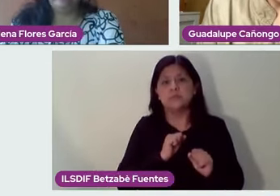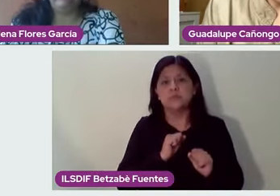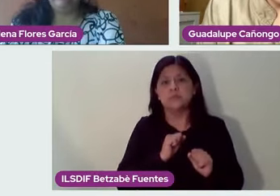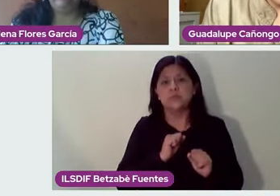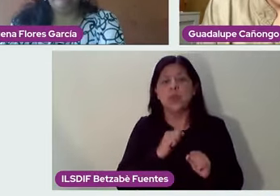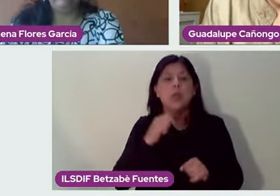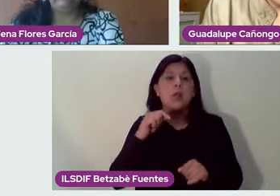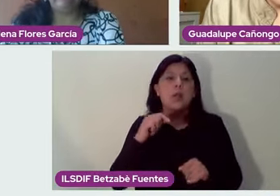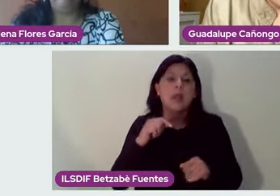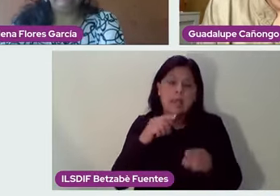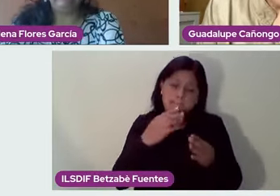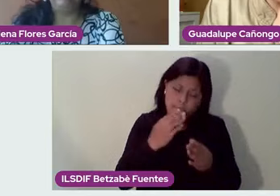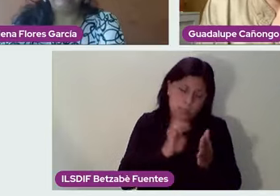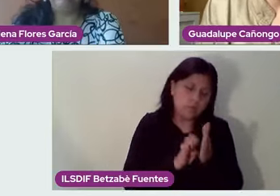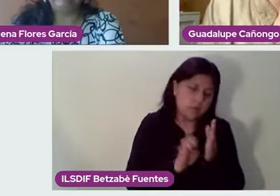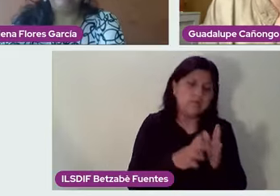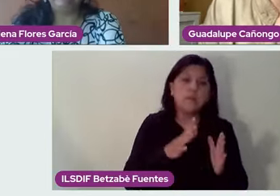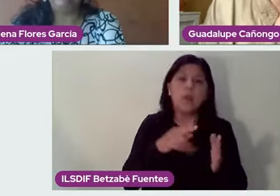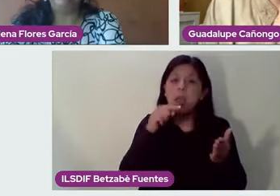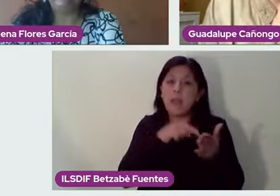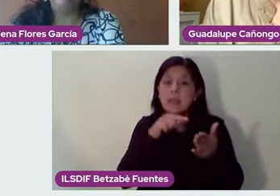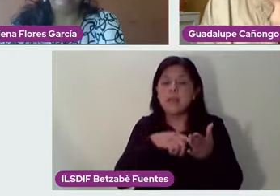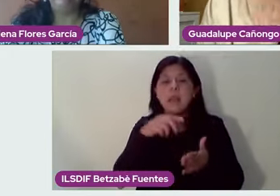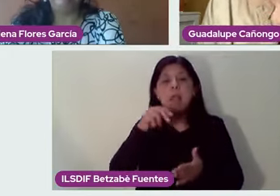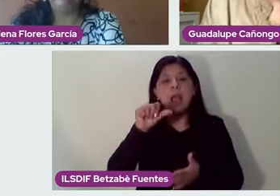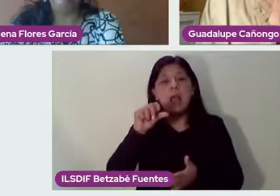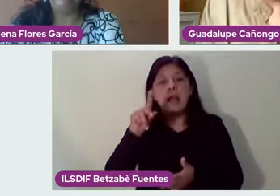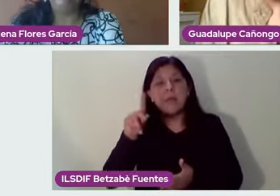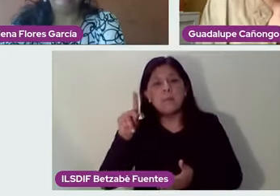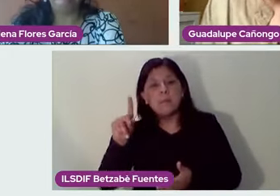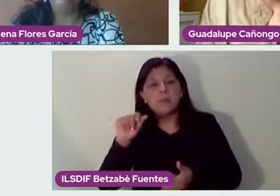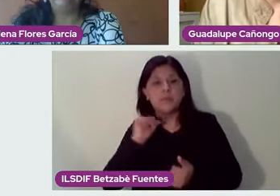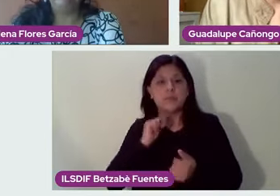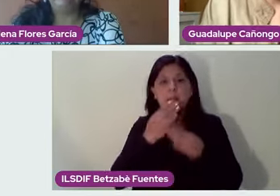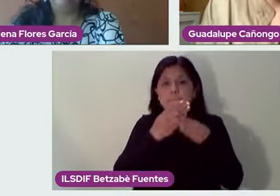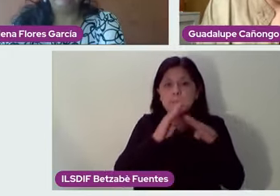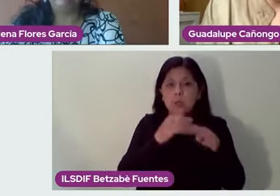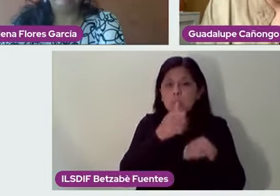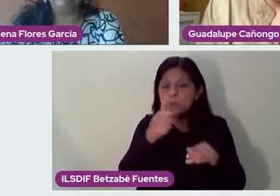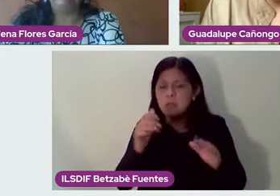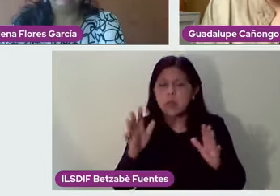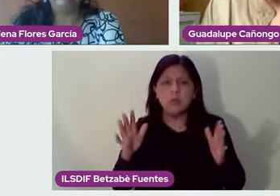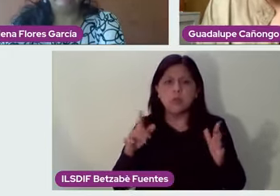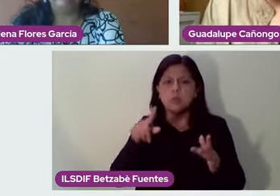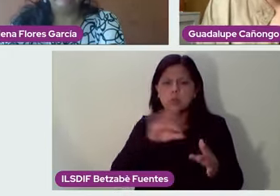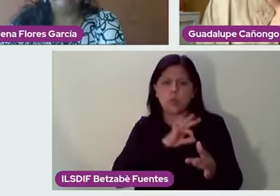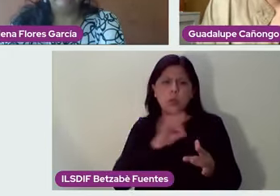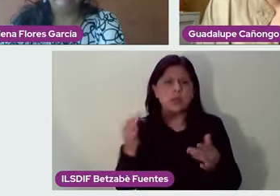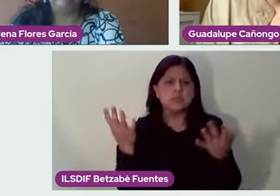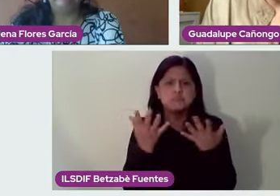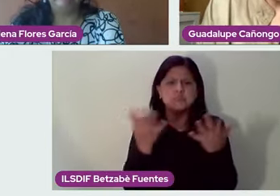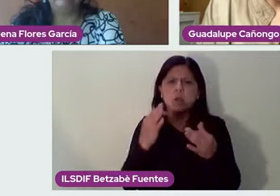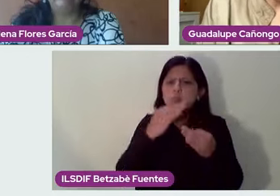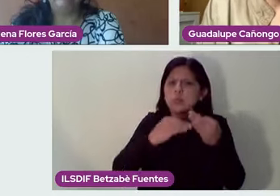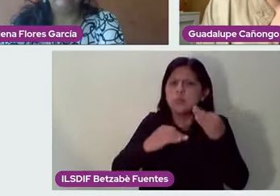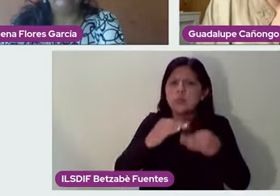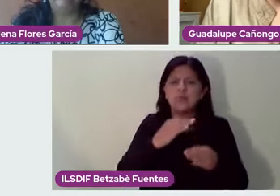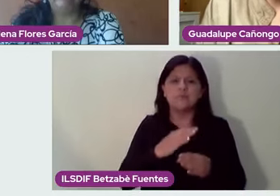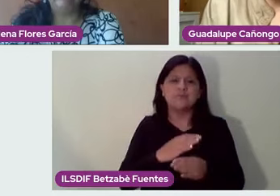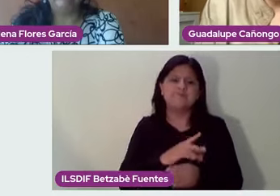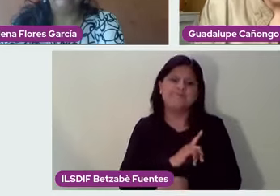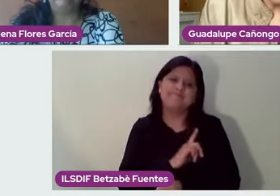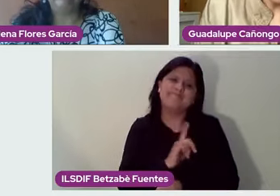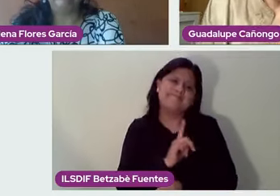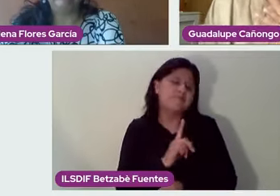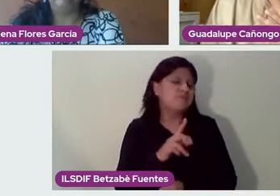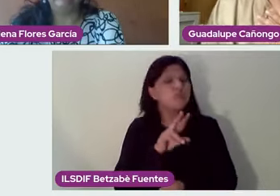Todo ahora es con la app, ¿no? Ahora en la app, de tu banco, todo se puede hacer. No, porque además me